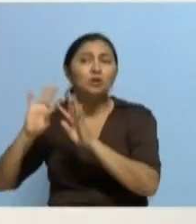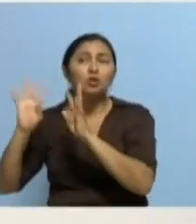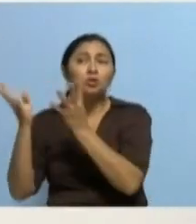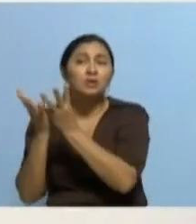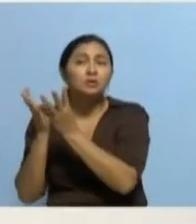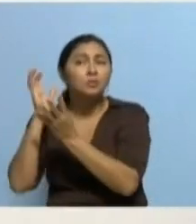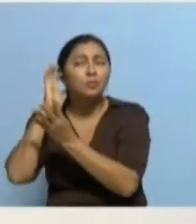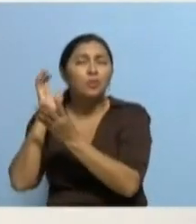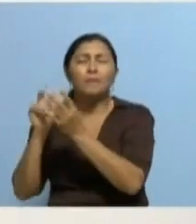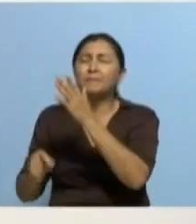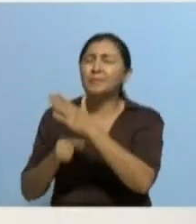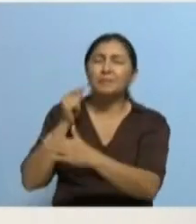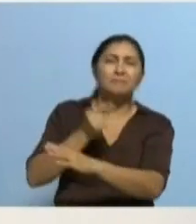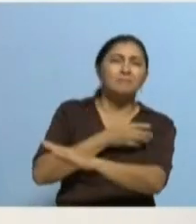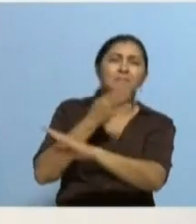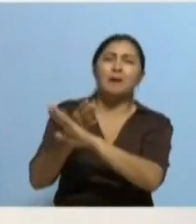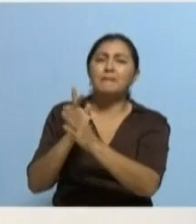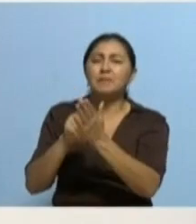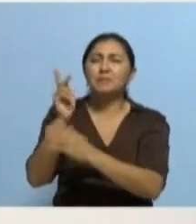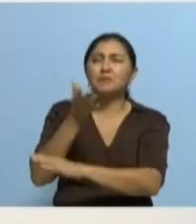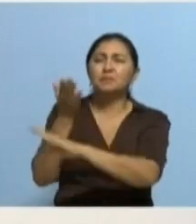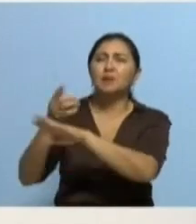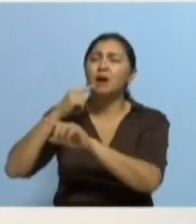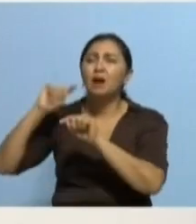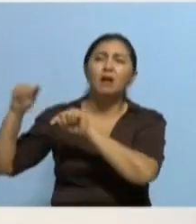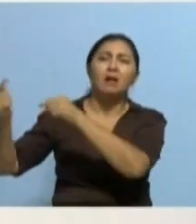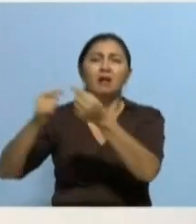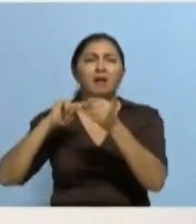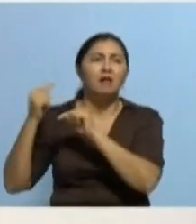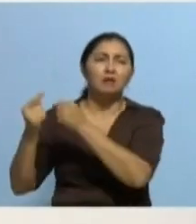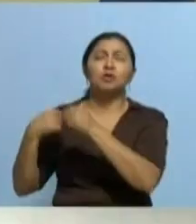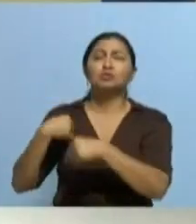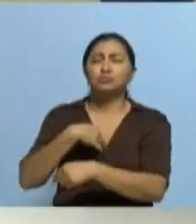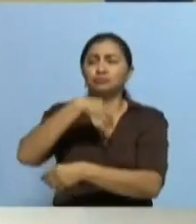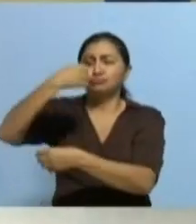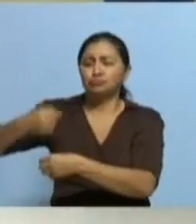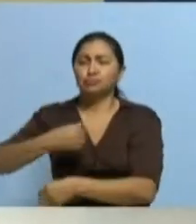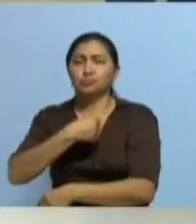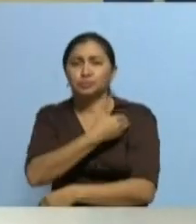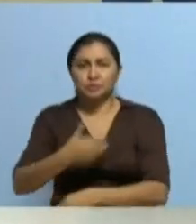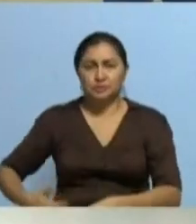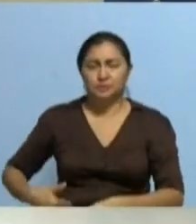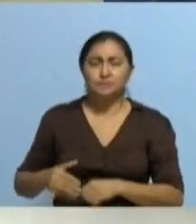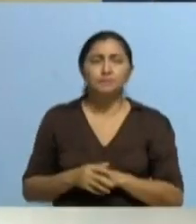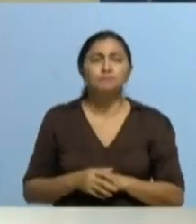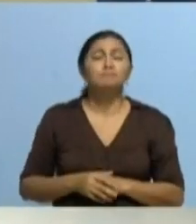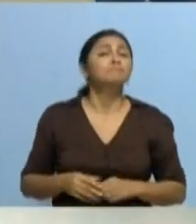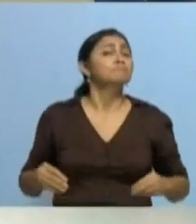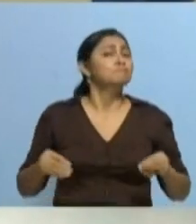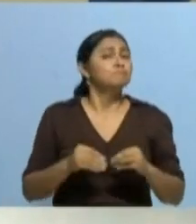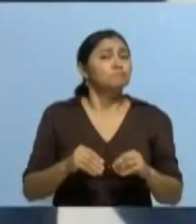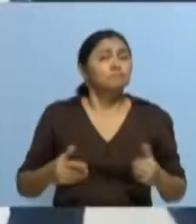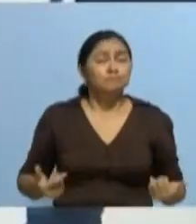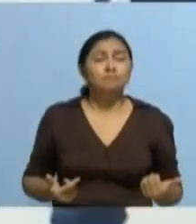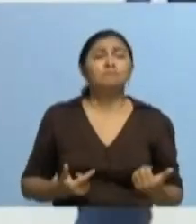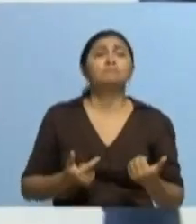primeros proyectos que se discutan en la Comisión Primera de la Cámara, de la cual además soy presidente. La iniciativa también contempla